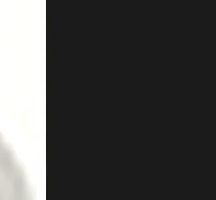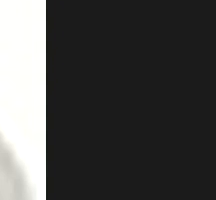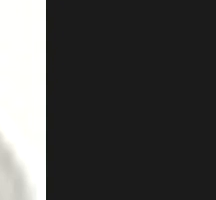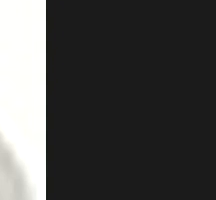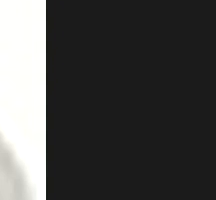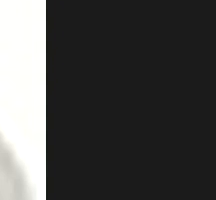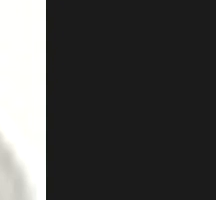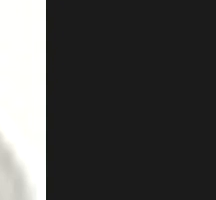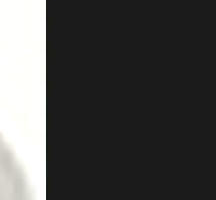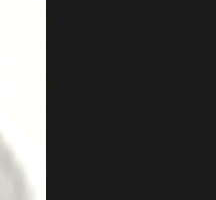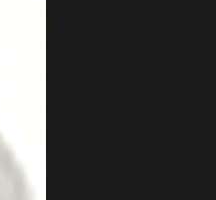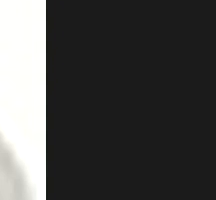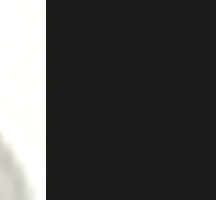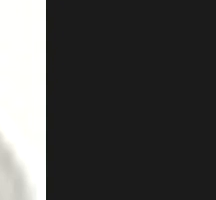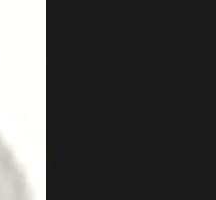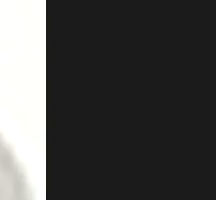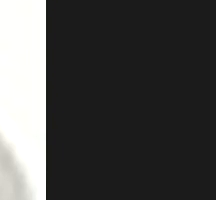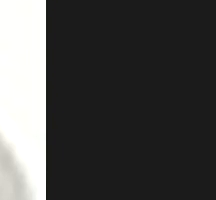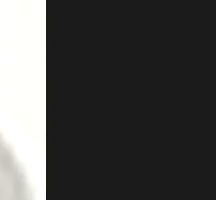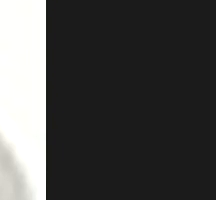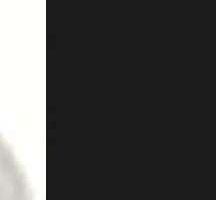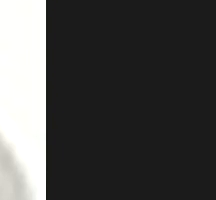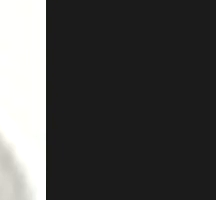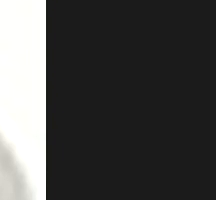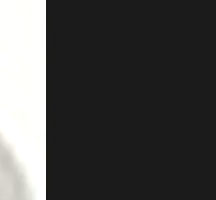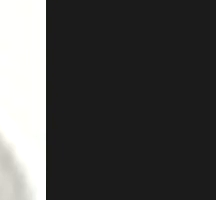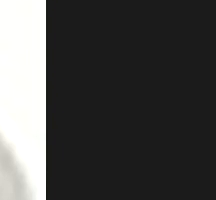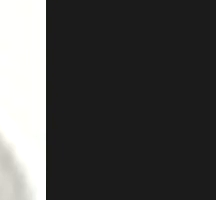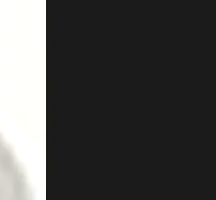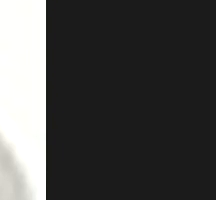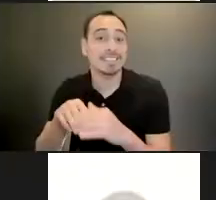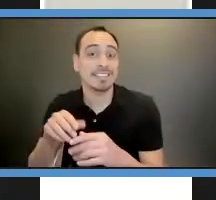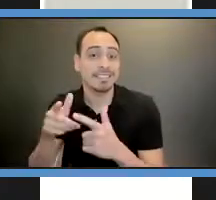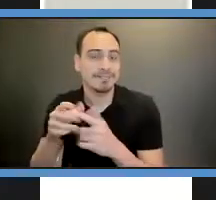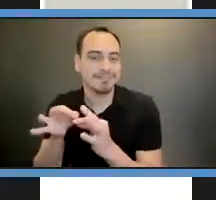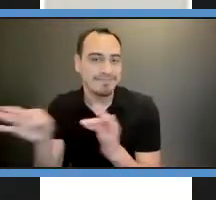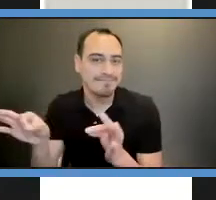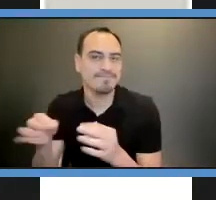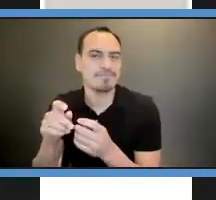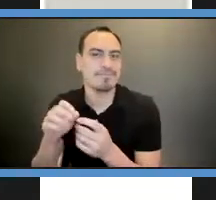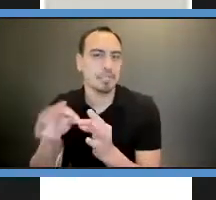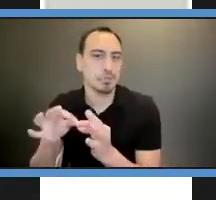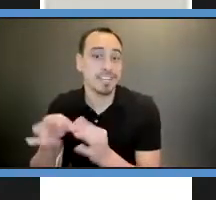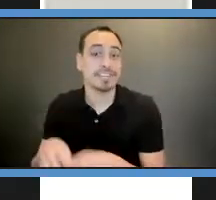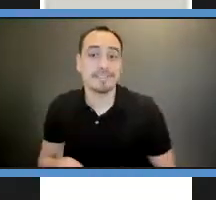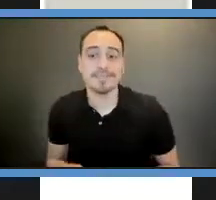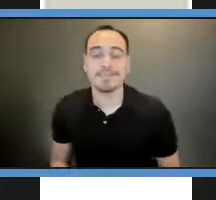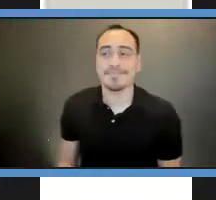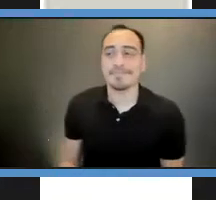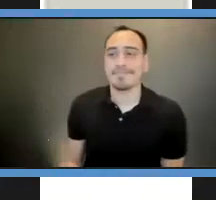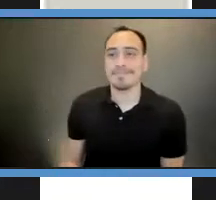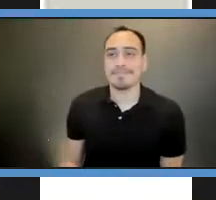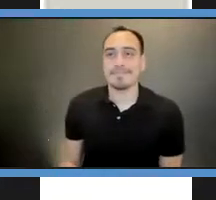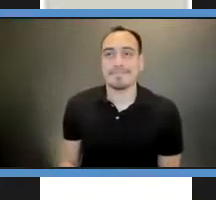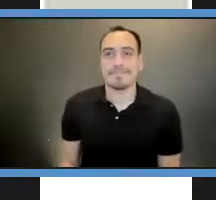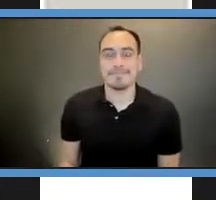este foro comunitario del COVID-19 del Departamento de Salud Pública de California. Mi nombre es Frida y seré su intérprete esta noche al español. Les recordamos